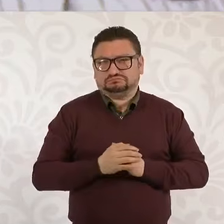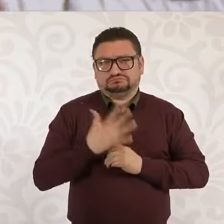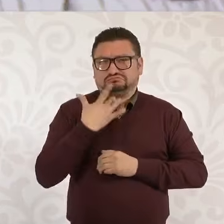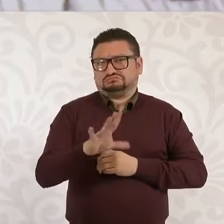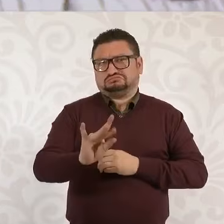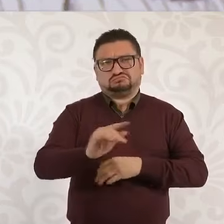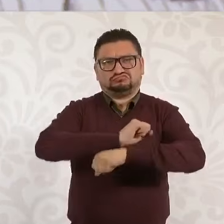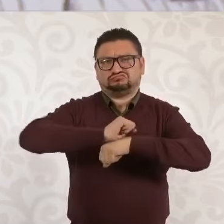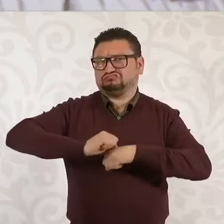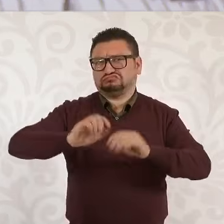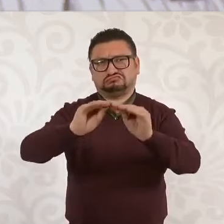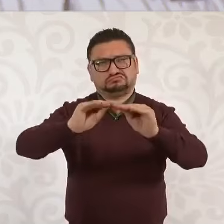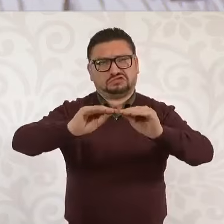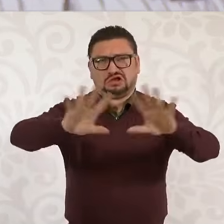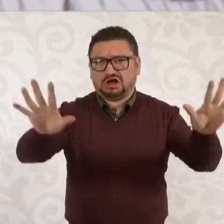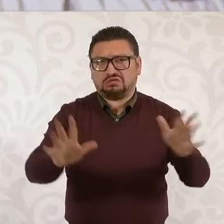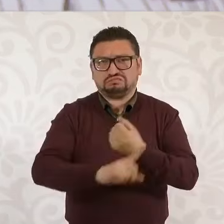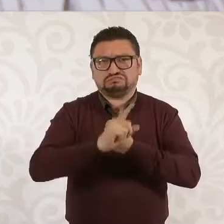Sencillo, claro, sin problemas,